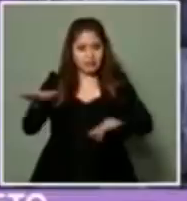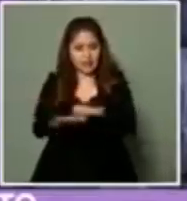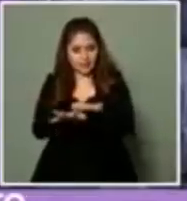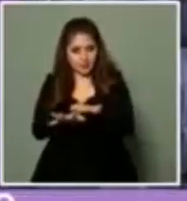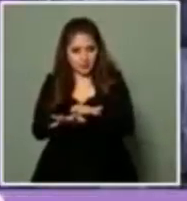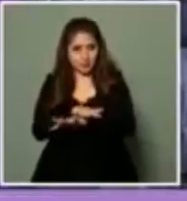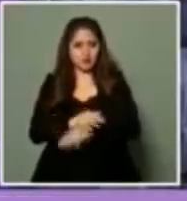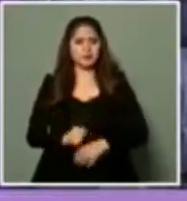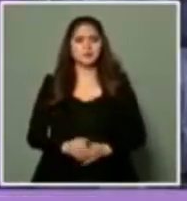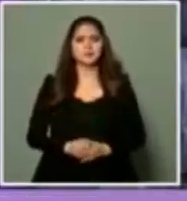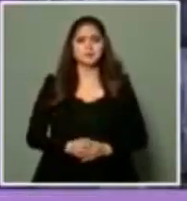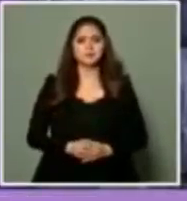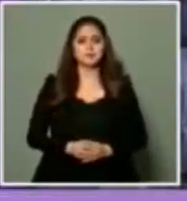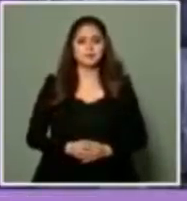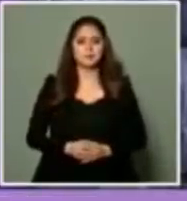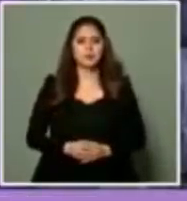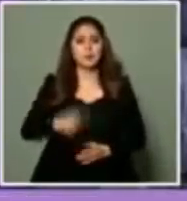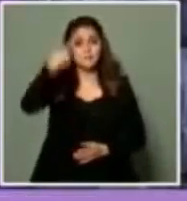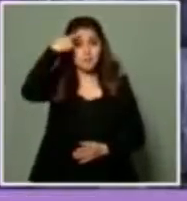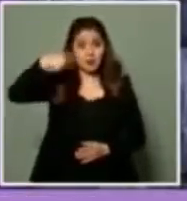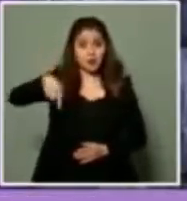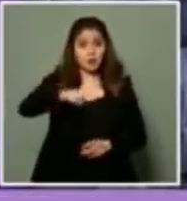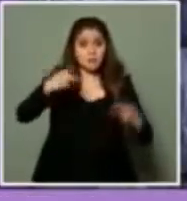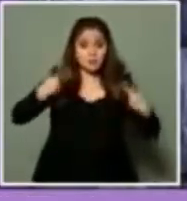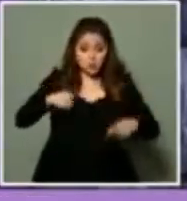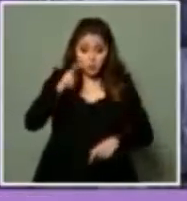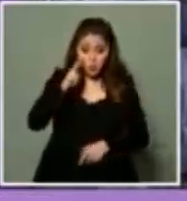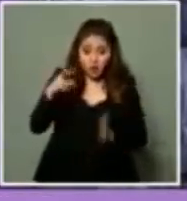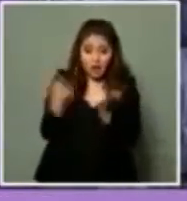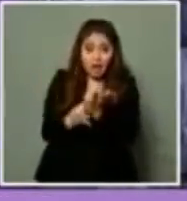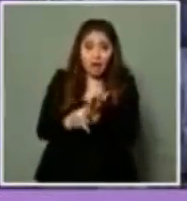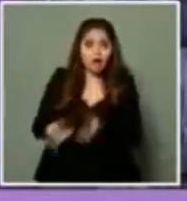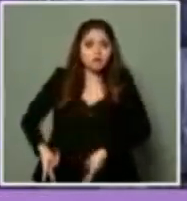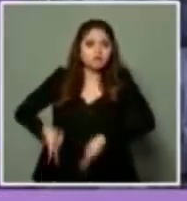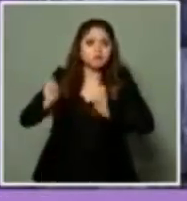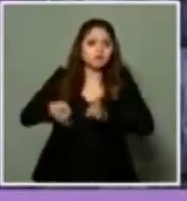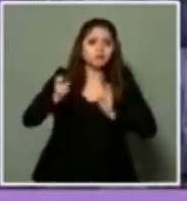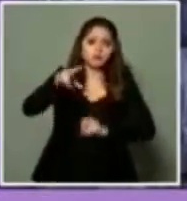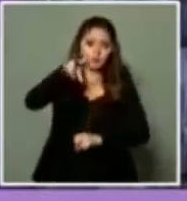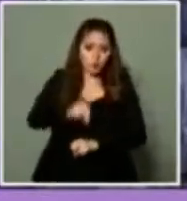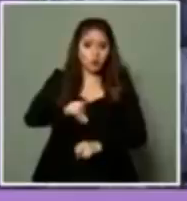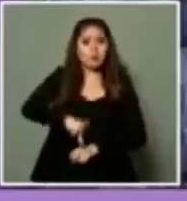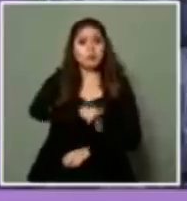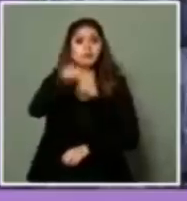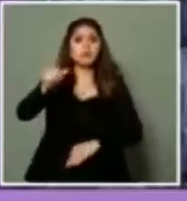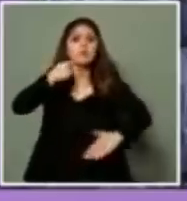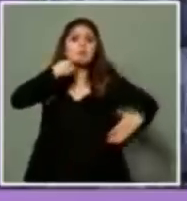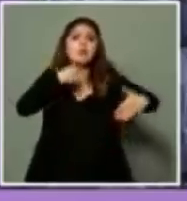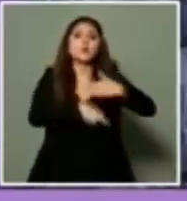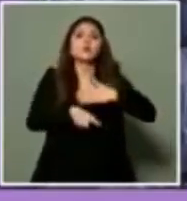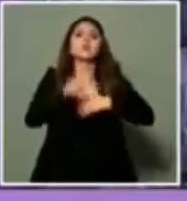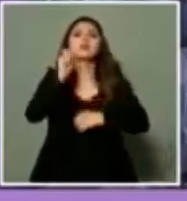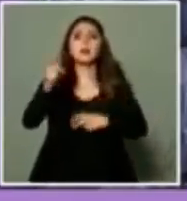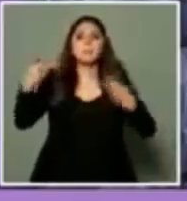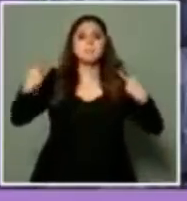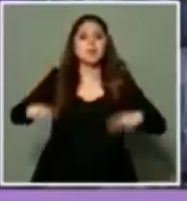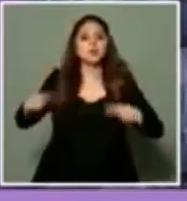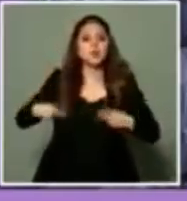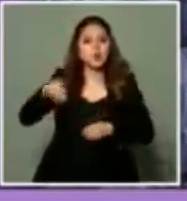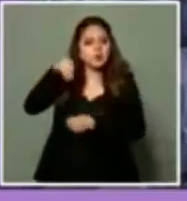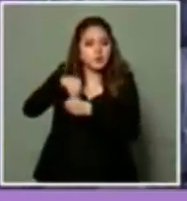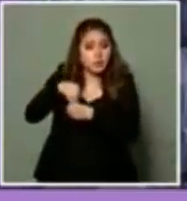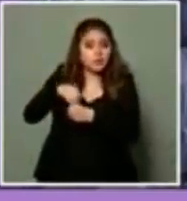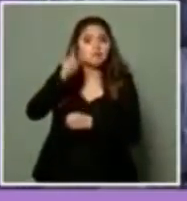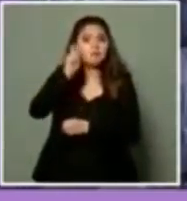agua. Por supuesto, para desalentar el robo. Incentivaremos la denuncia anónima y exigiremos castigo a quien